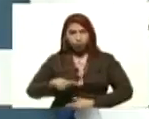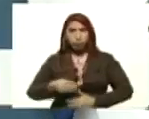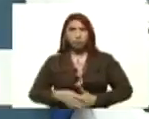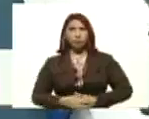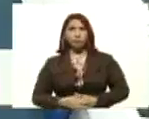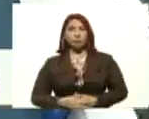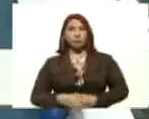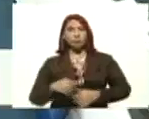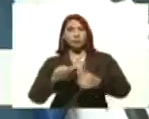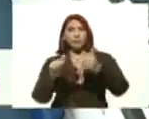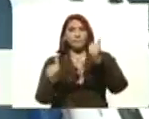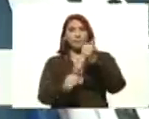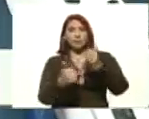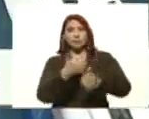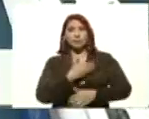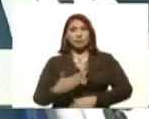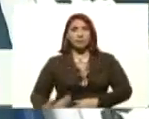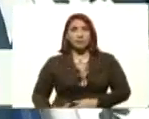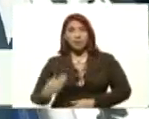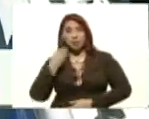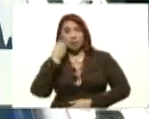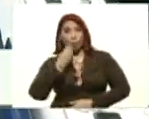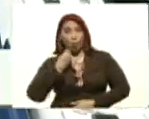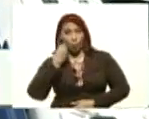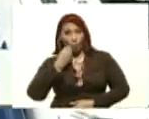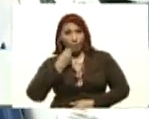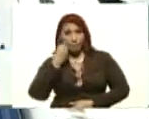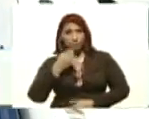el vicepresidente, este joven